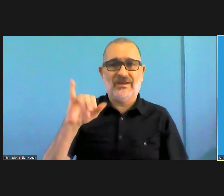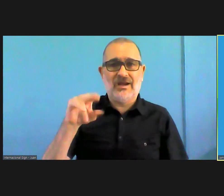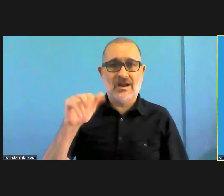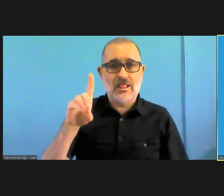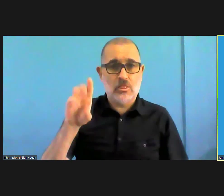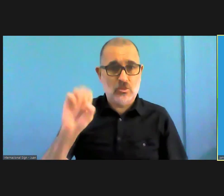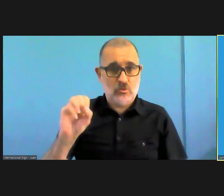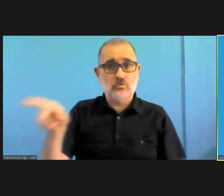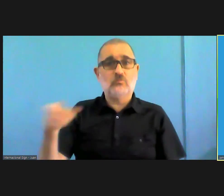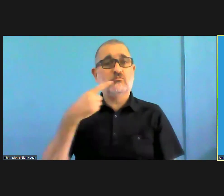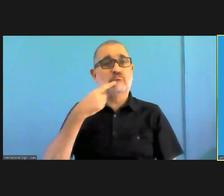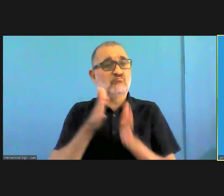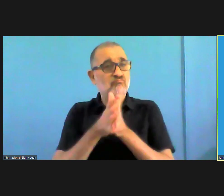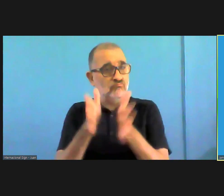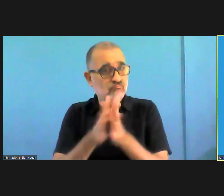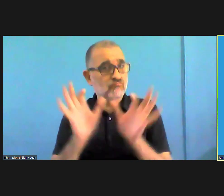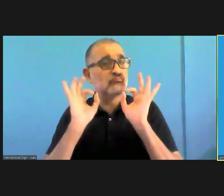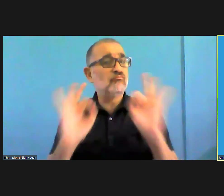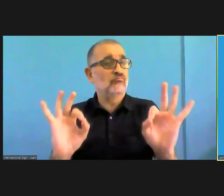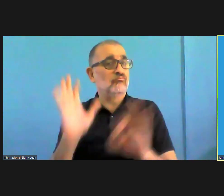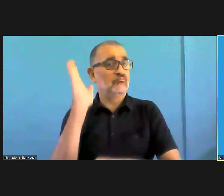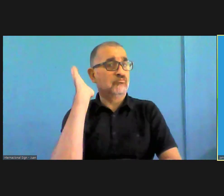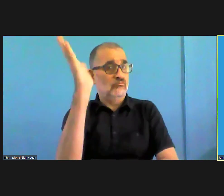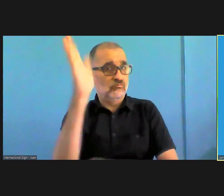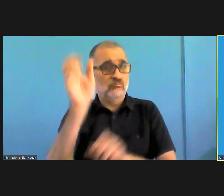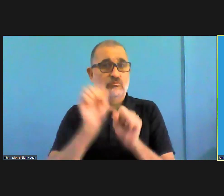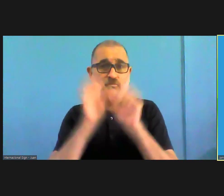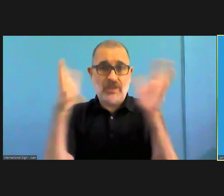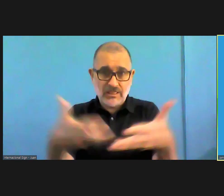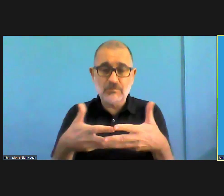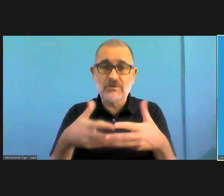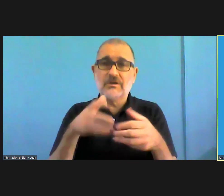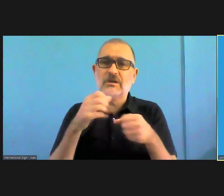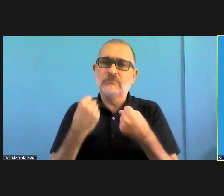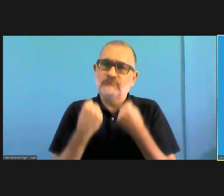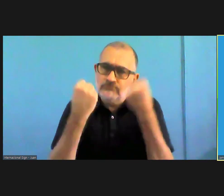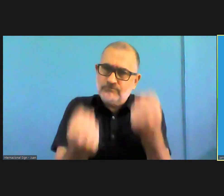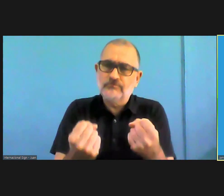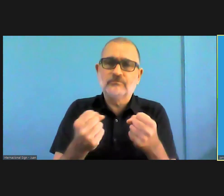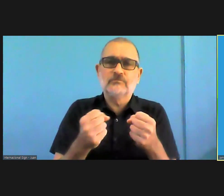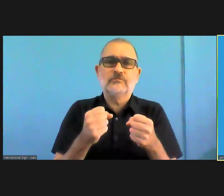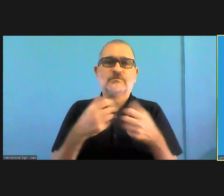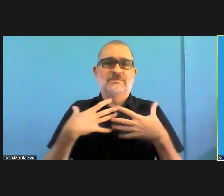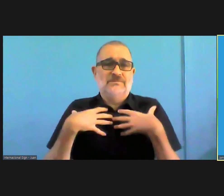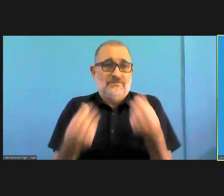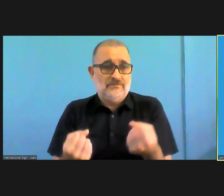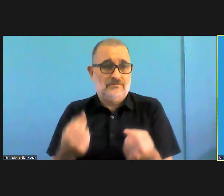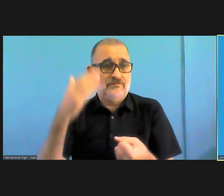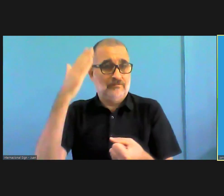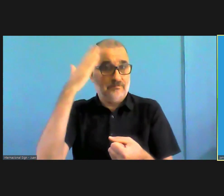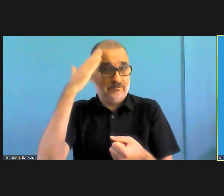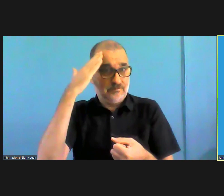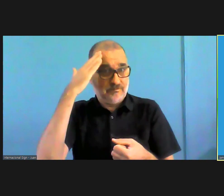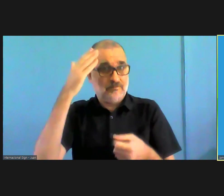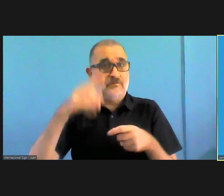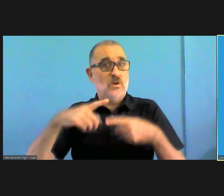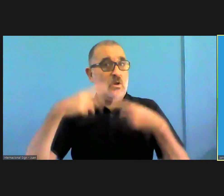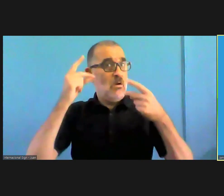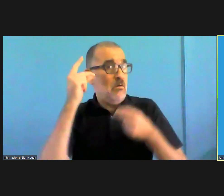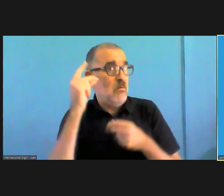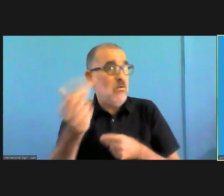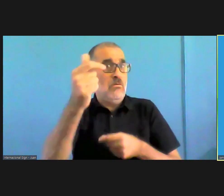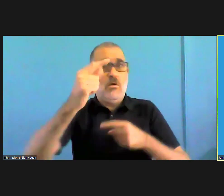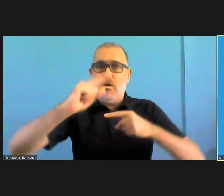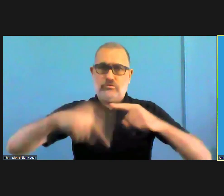rápidamente el acceso y la cobertura de salud y abordando las inequidades de salud al mismo tiempo que los factores de riesgo ambientales, así como la consolidación de algunas